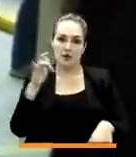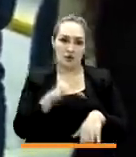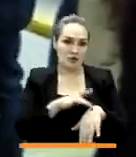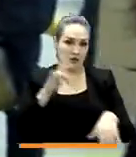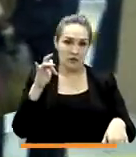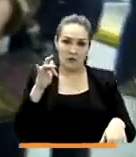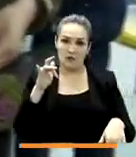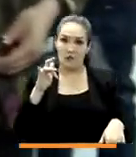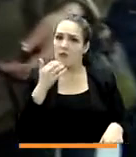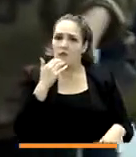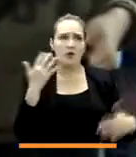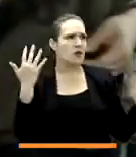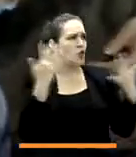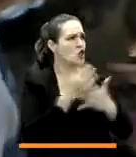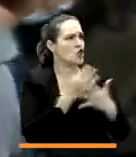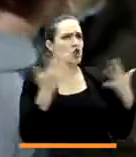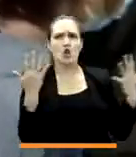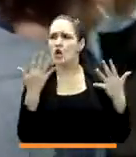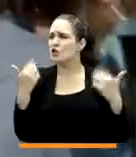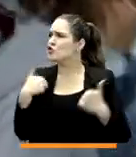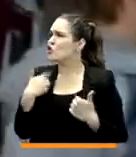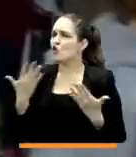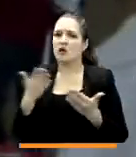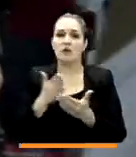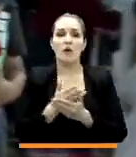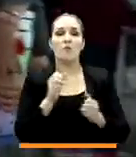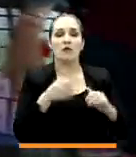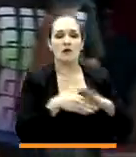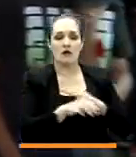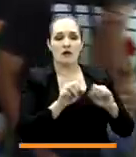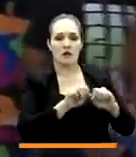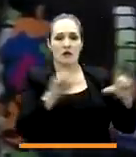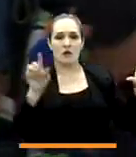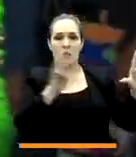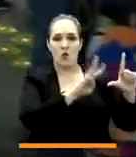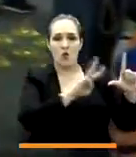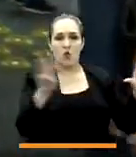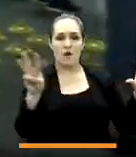no lo tiene claro, puede ingresar a la página de la registraduría,